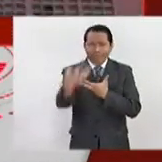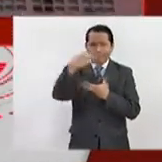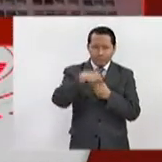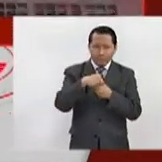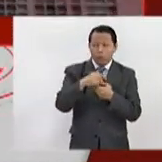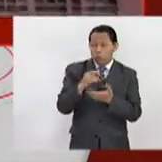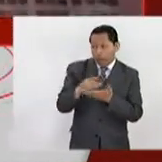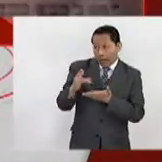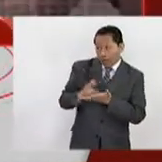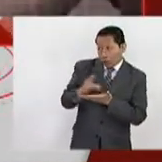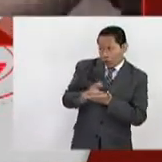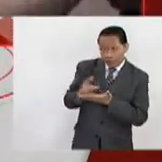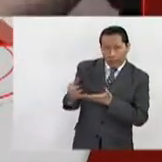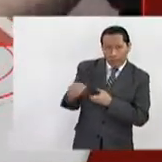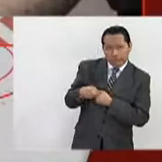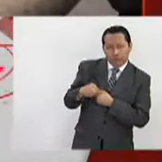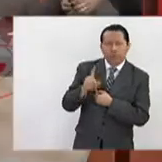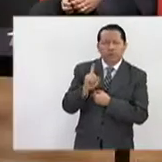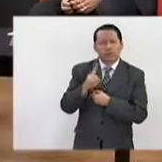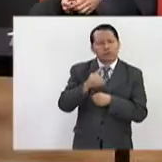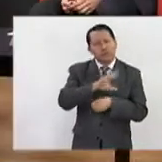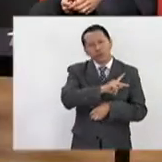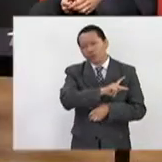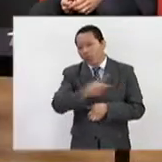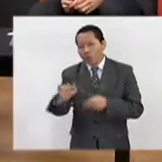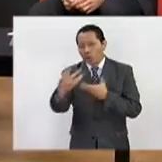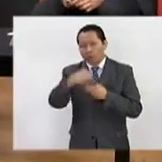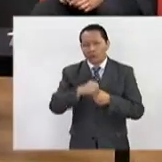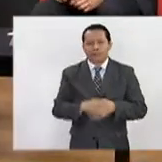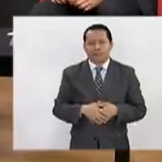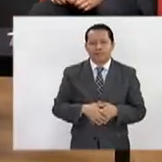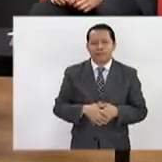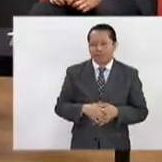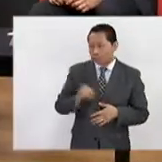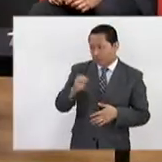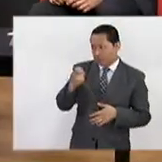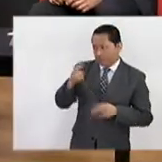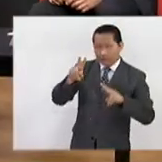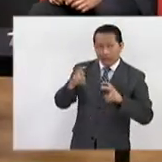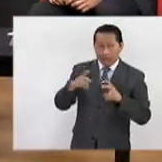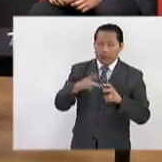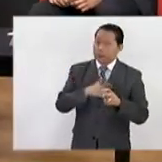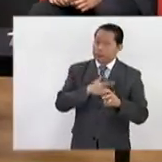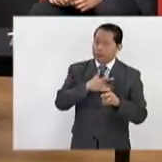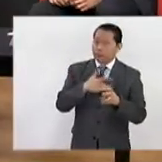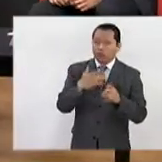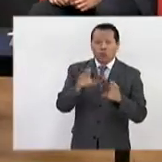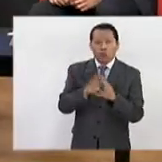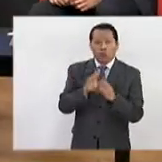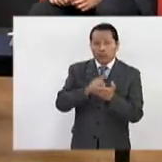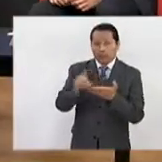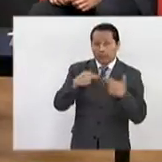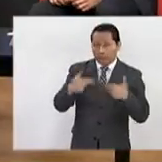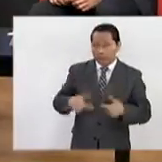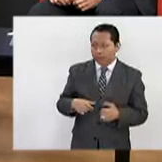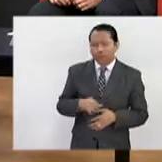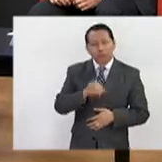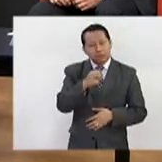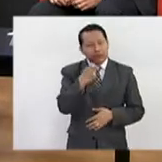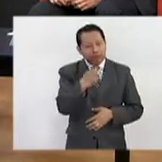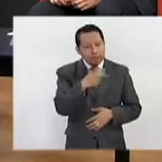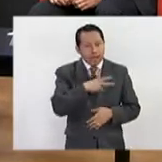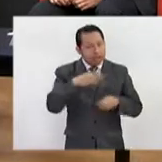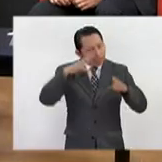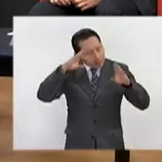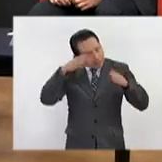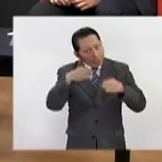han apoyado. Por supuesto, y sobre todo hablando de un tema tan sensible como son los derechos humanos. Así es, la visión que se tiene para el trabajo de